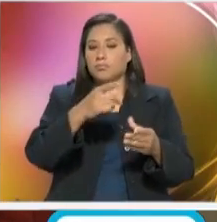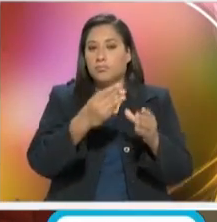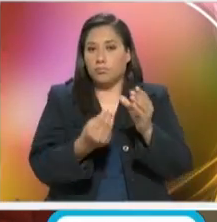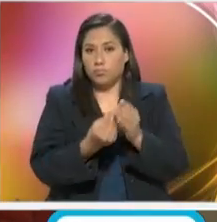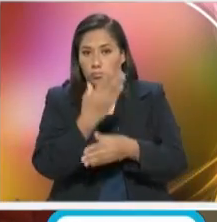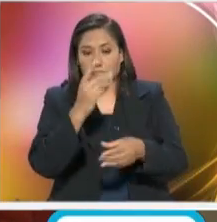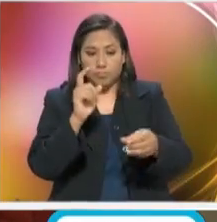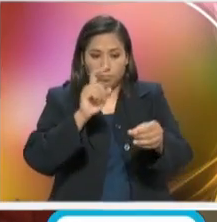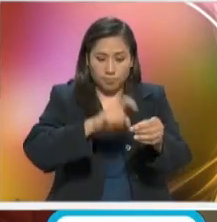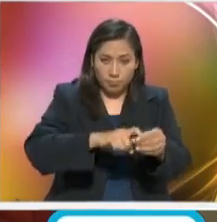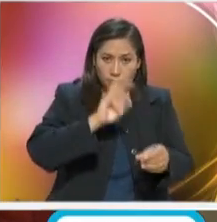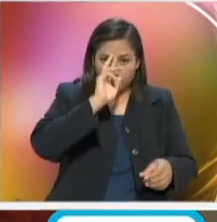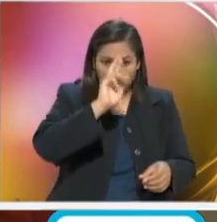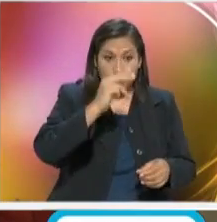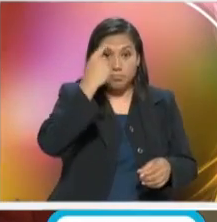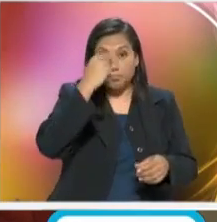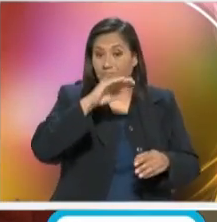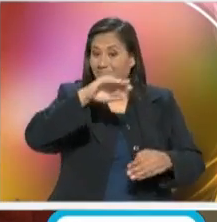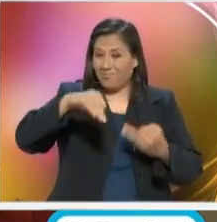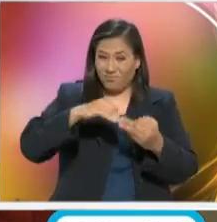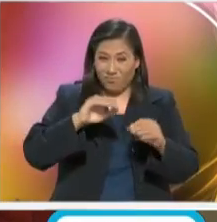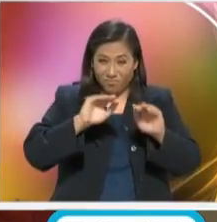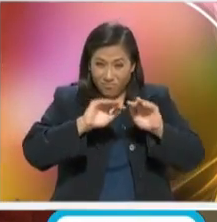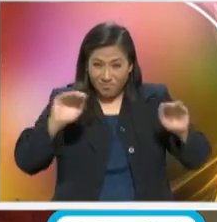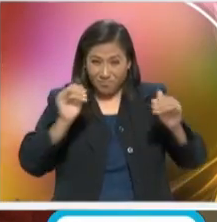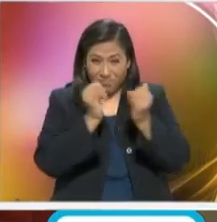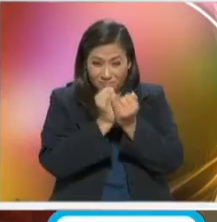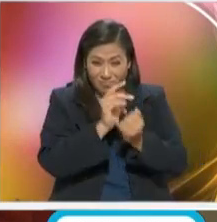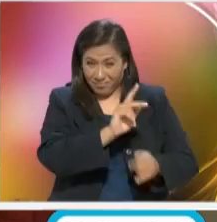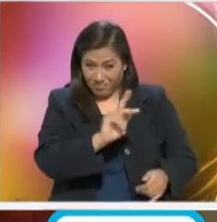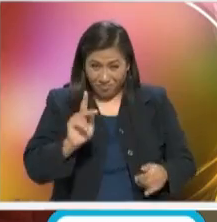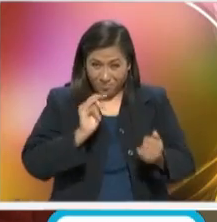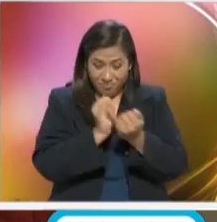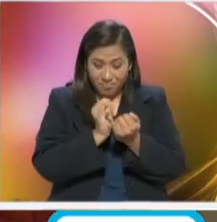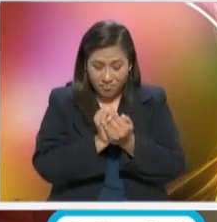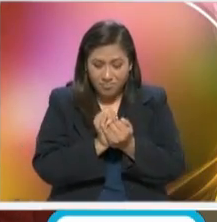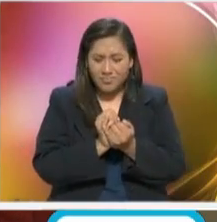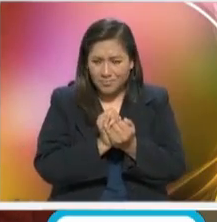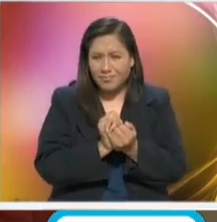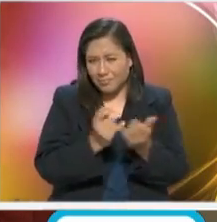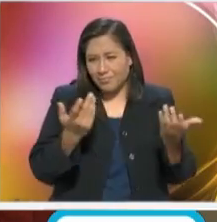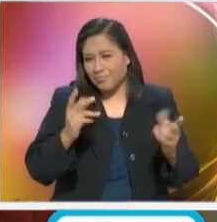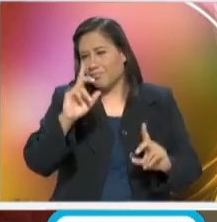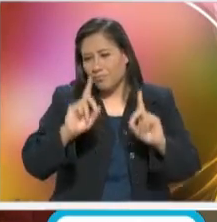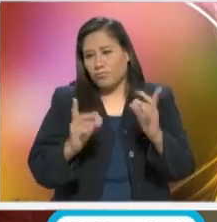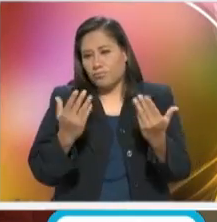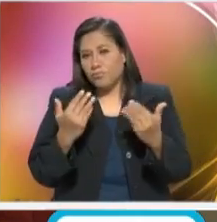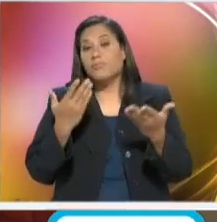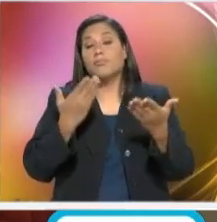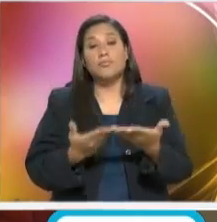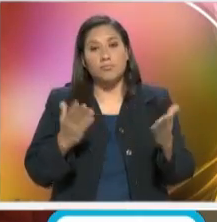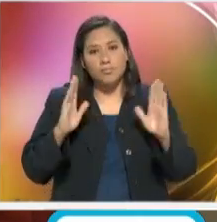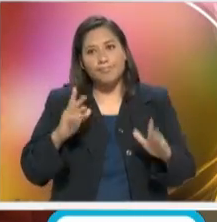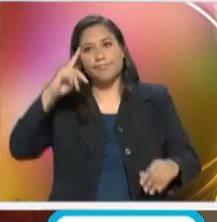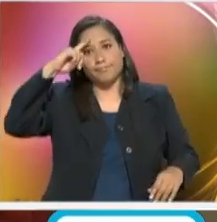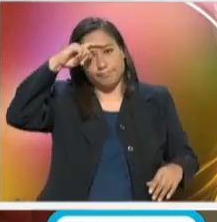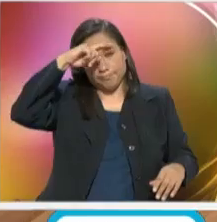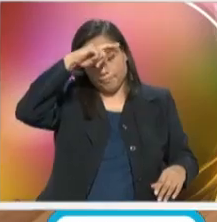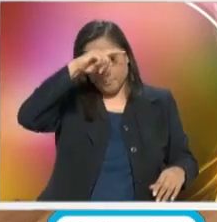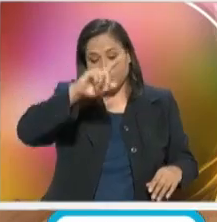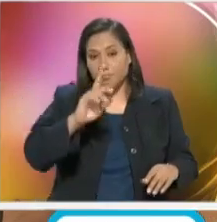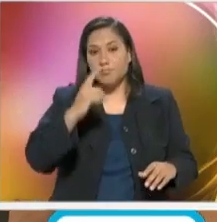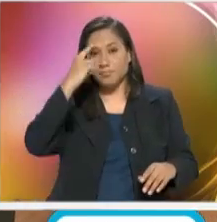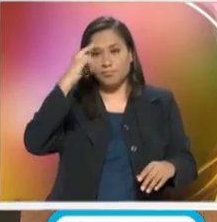nueva inclusión como derecho para todos, ¿Sí? pues sin duda, digo, ya yo creo que ya es muy difícil tener